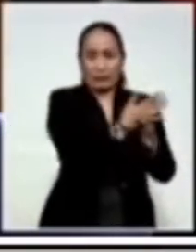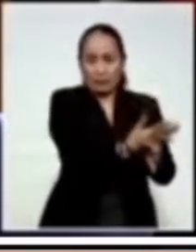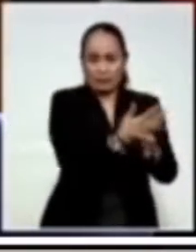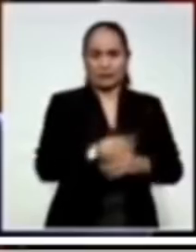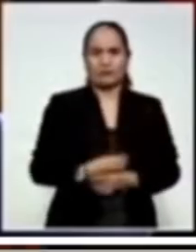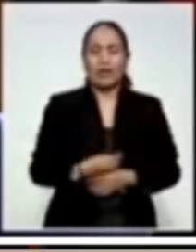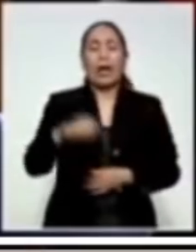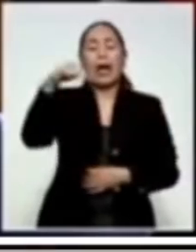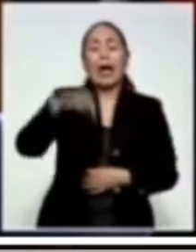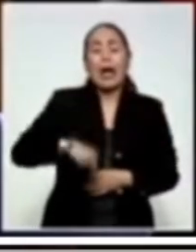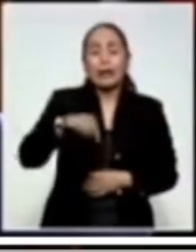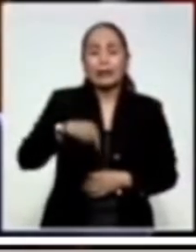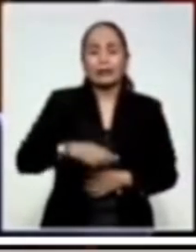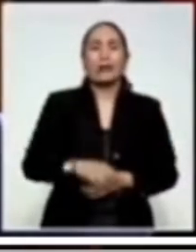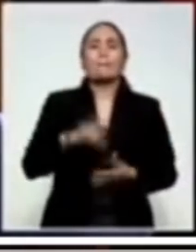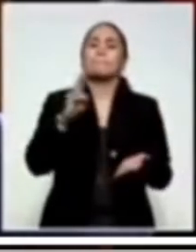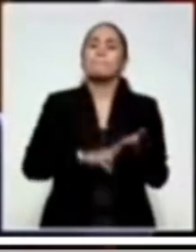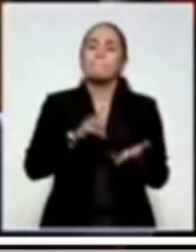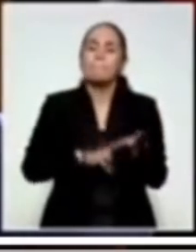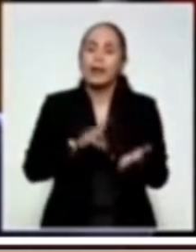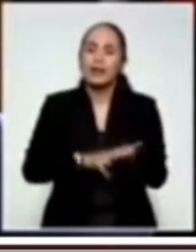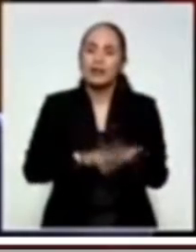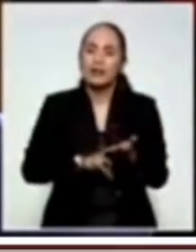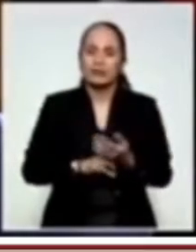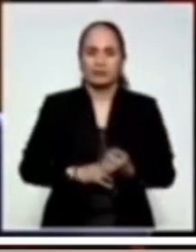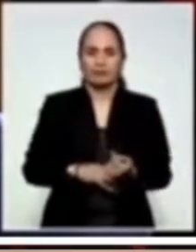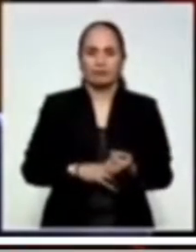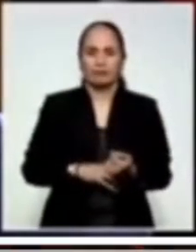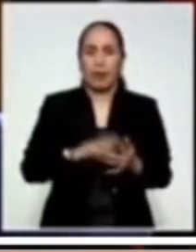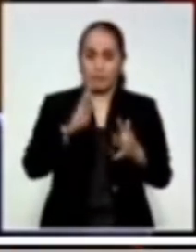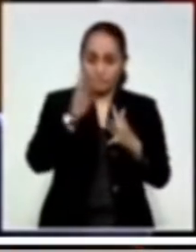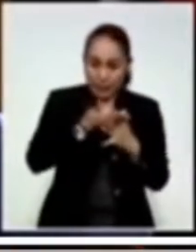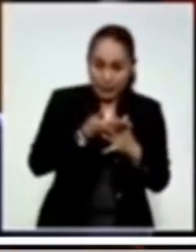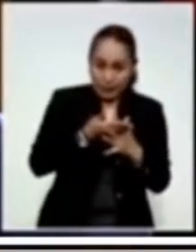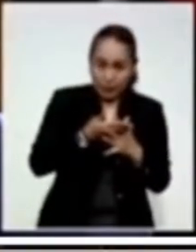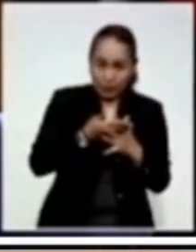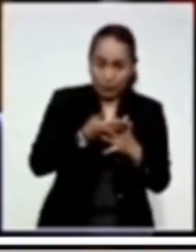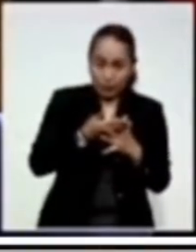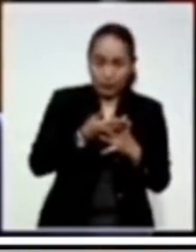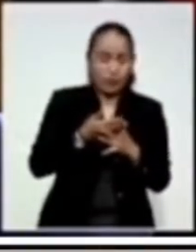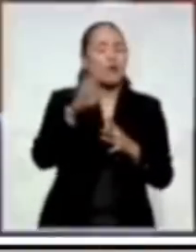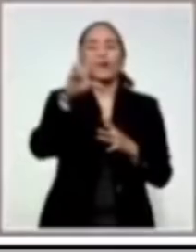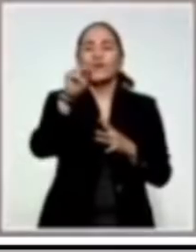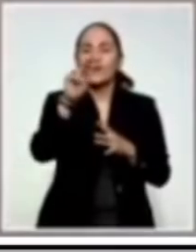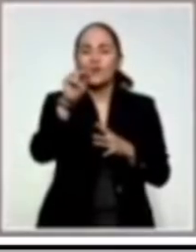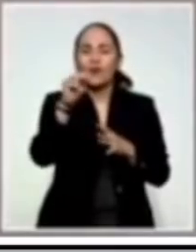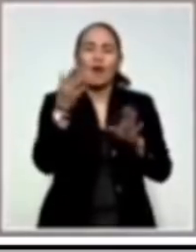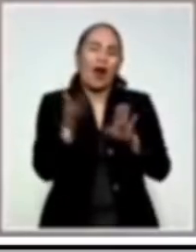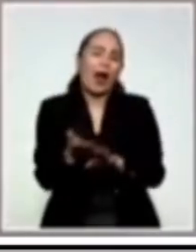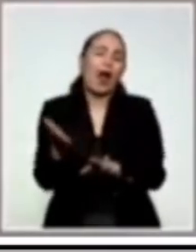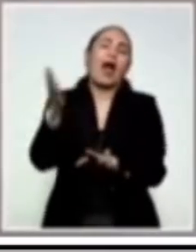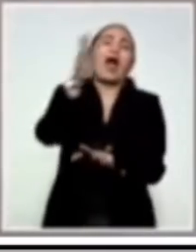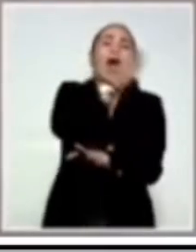aquí es por la validez. Se refería, entiendo, al apartado sobre medio ambiente. Antes de eso dije